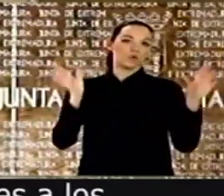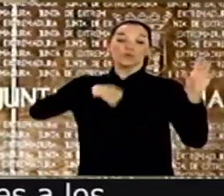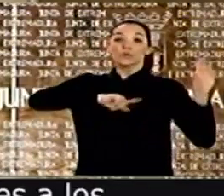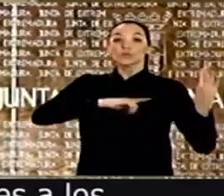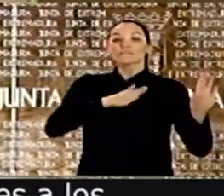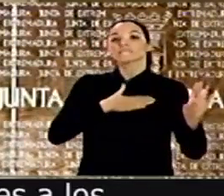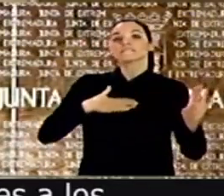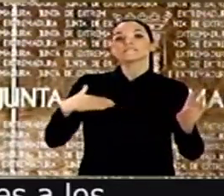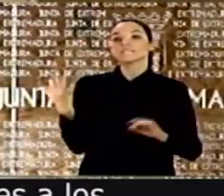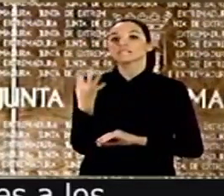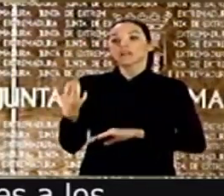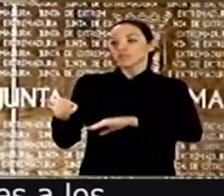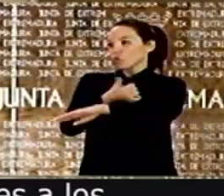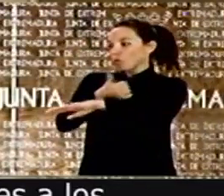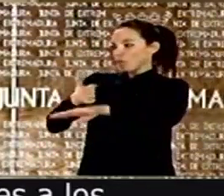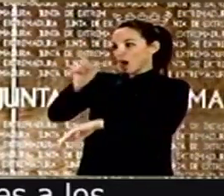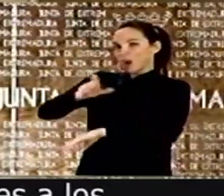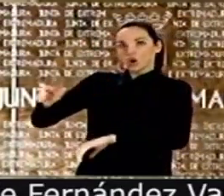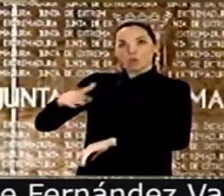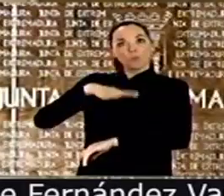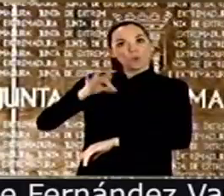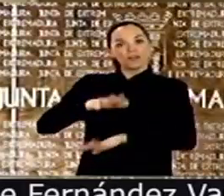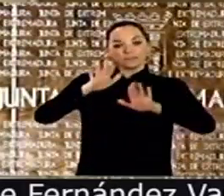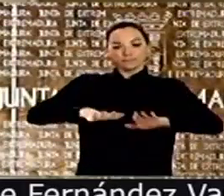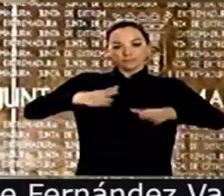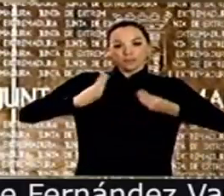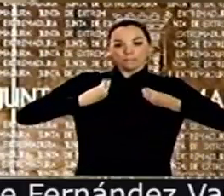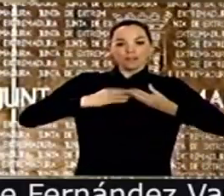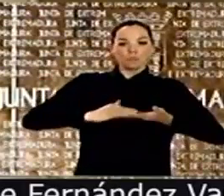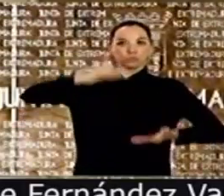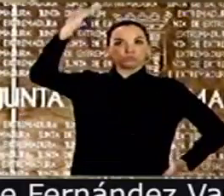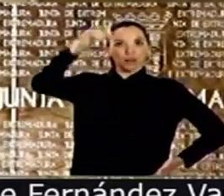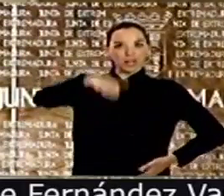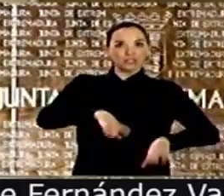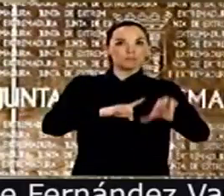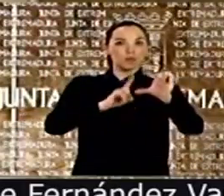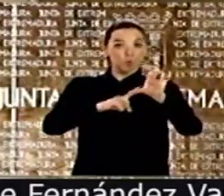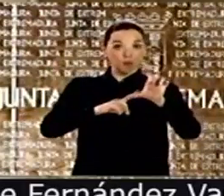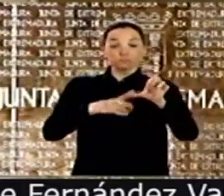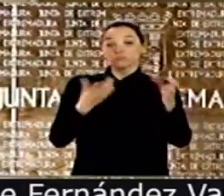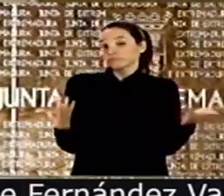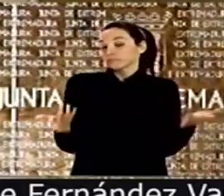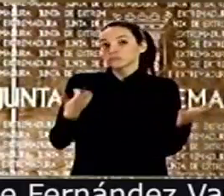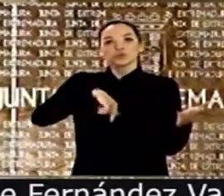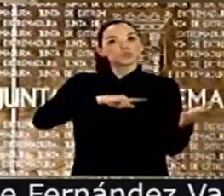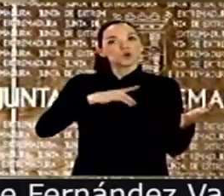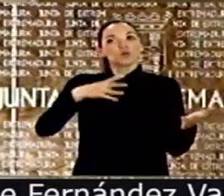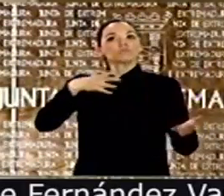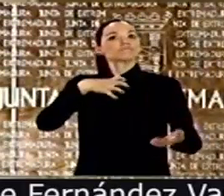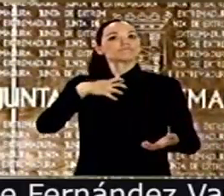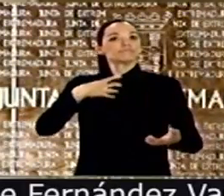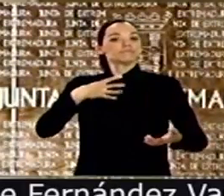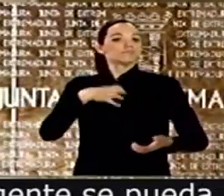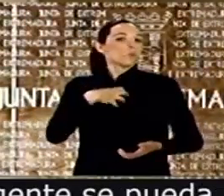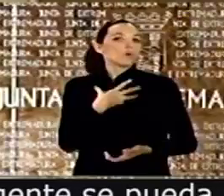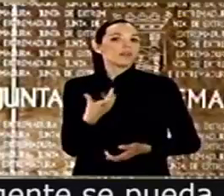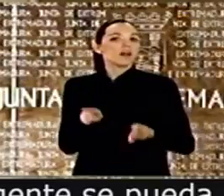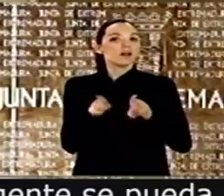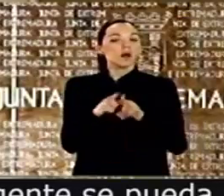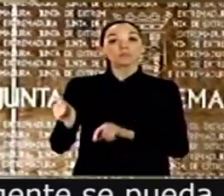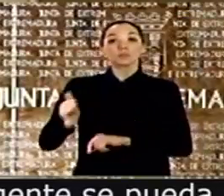queremos que la gente se pueda quedar a hacer su proyecto de vida aquí. Y para eso no tenemos por qué renunciar a ninguna posibilidad